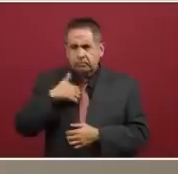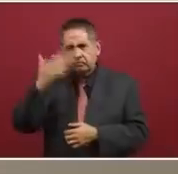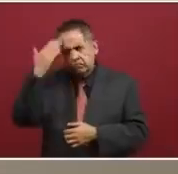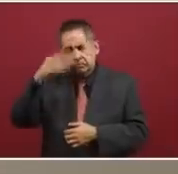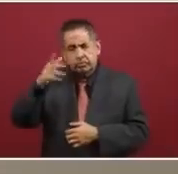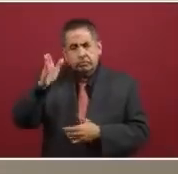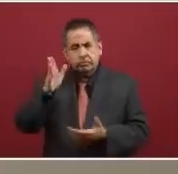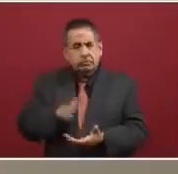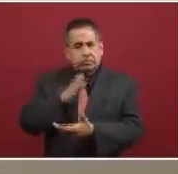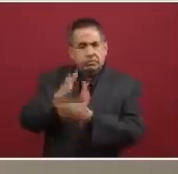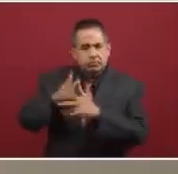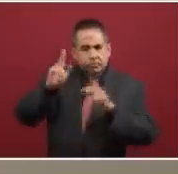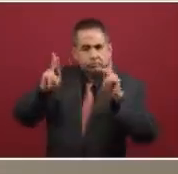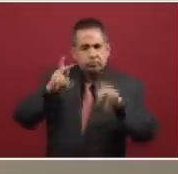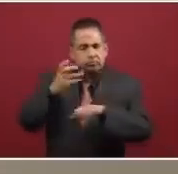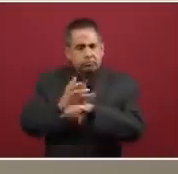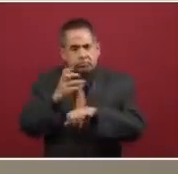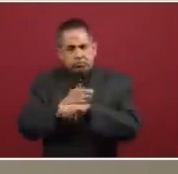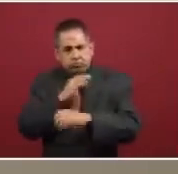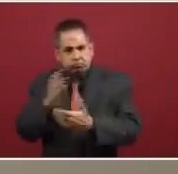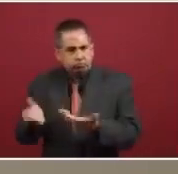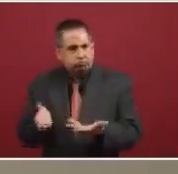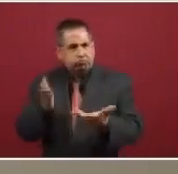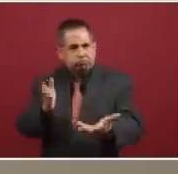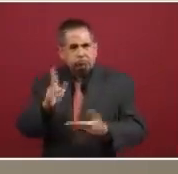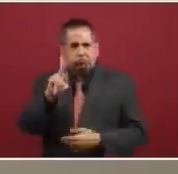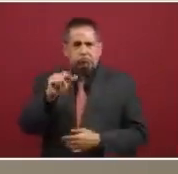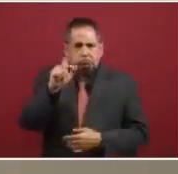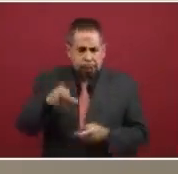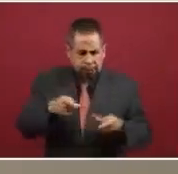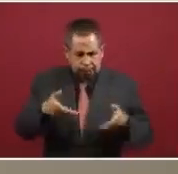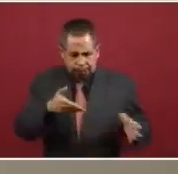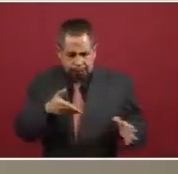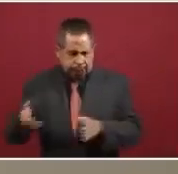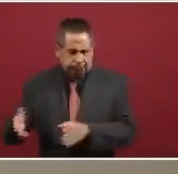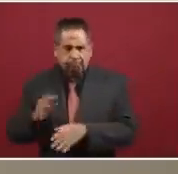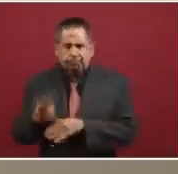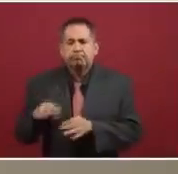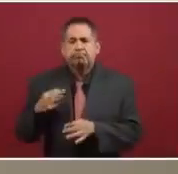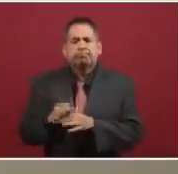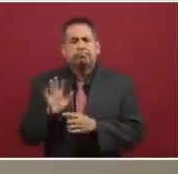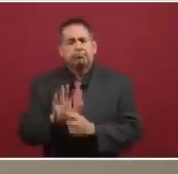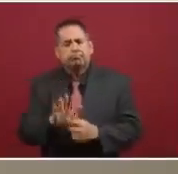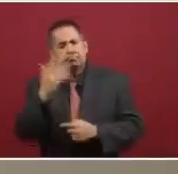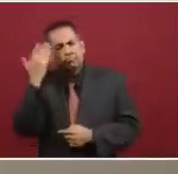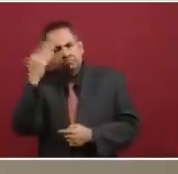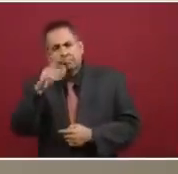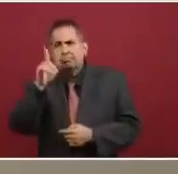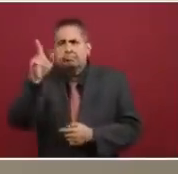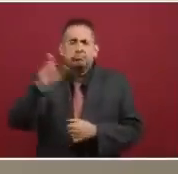su visita a Estados Unidos se pudo plantear este plan de desarrollo que ya se tiene listo, saber cuál fue pues la expresión